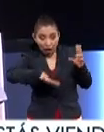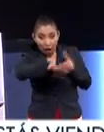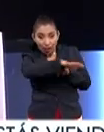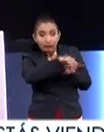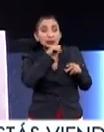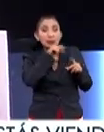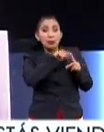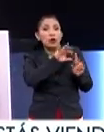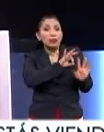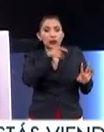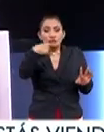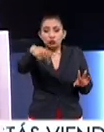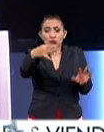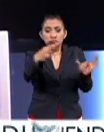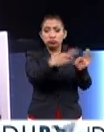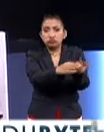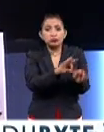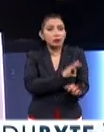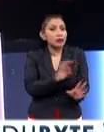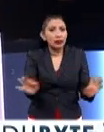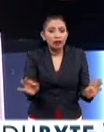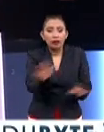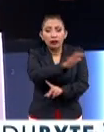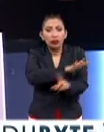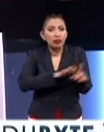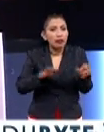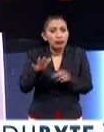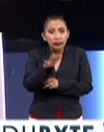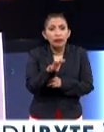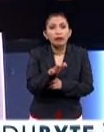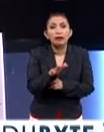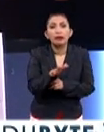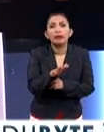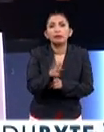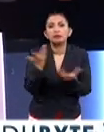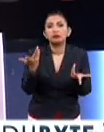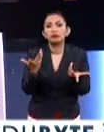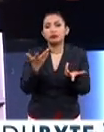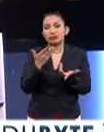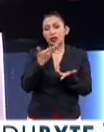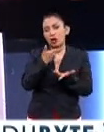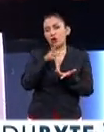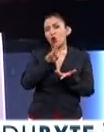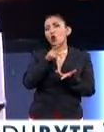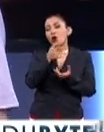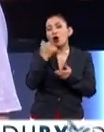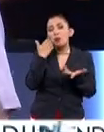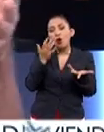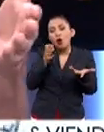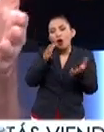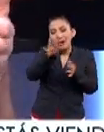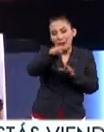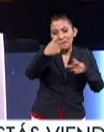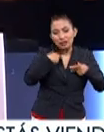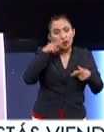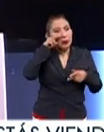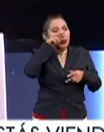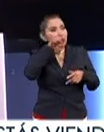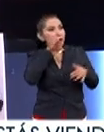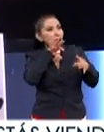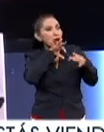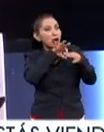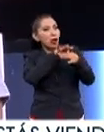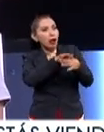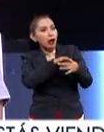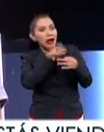también pueden ser ustedes, ¿no? El escenario, Hugo acostumbra a veces confrontar a una parte del público con el otro, y